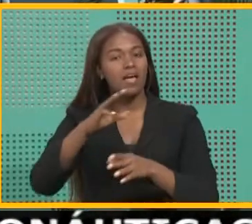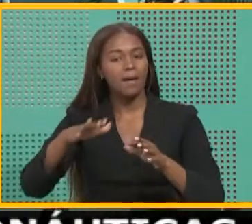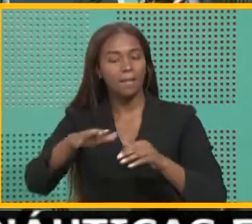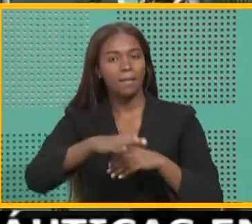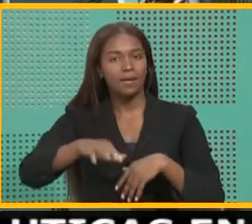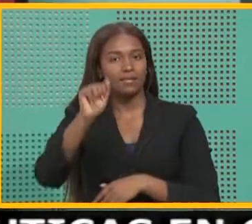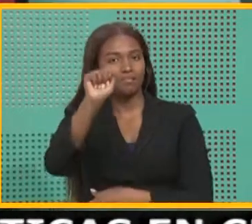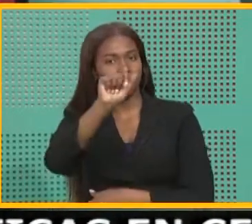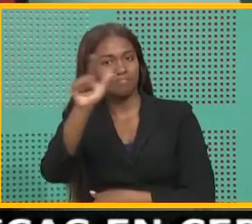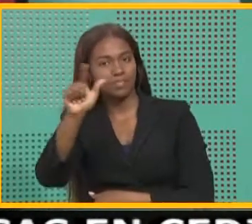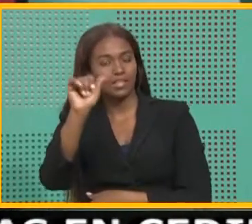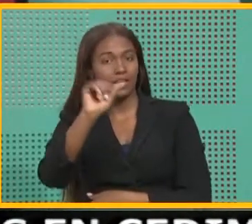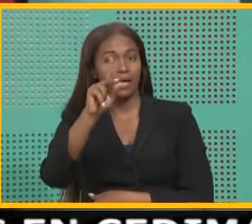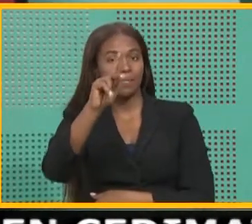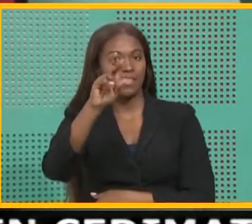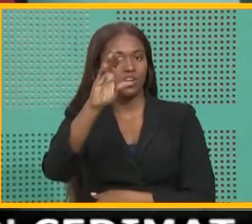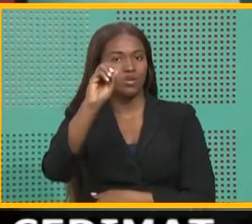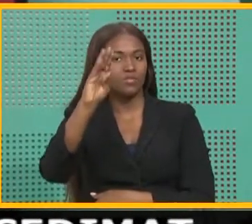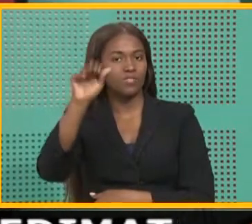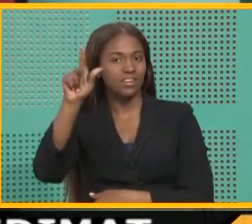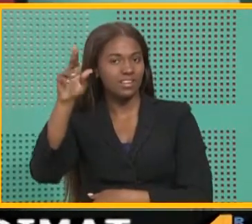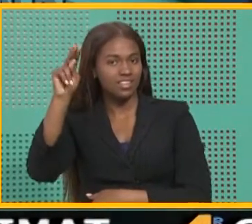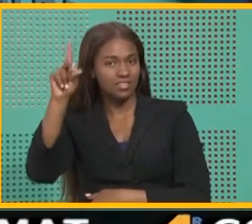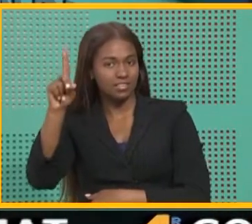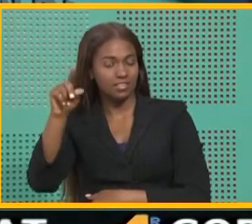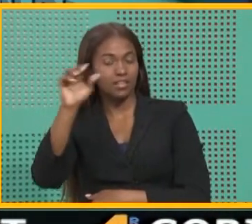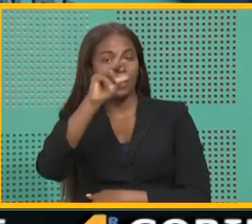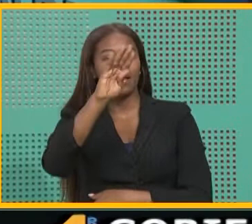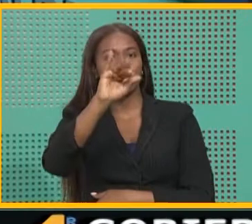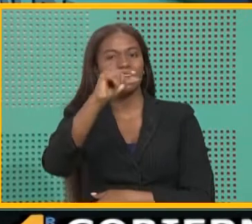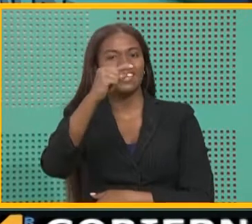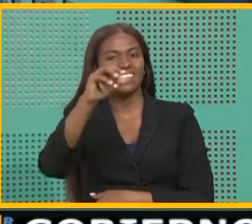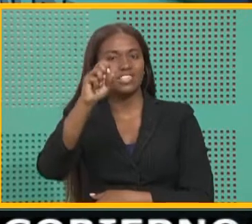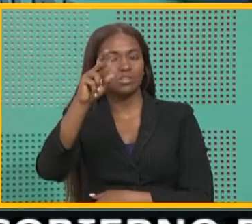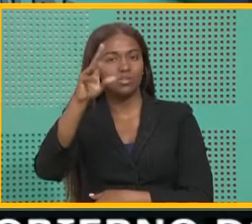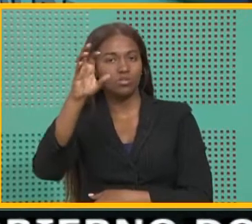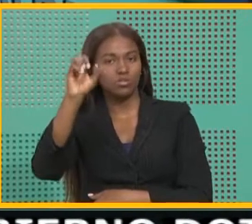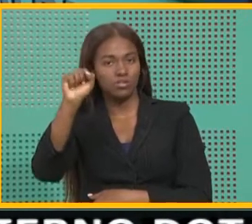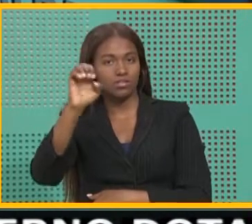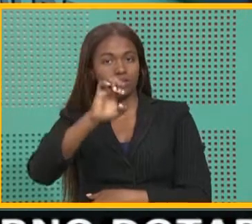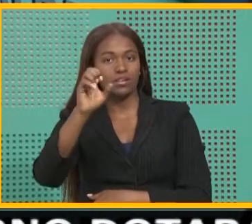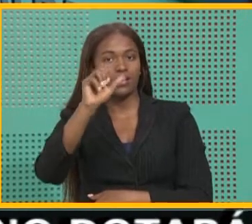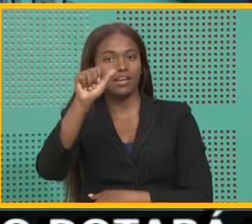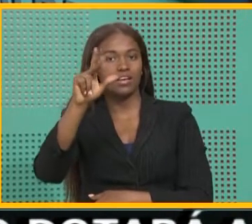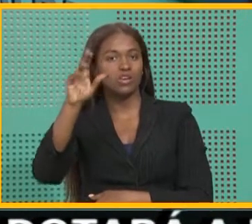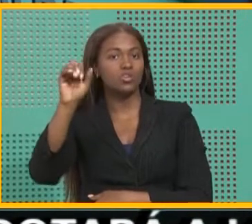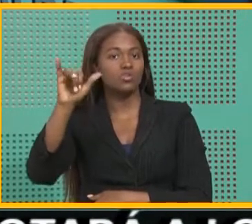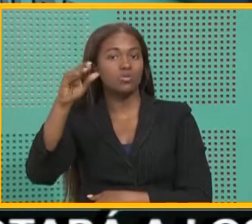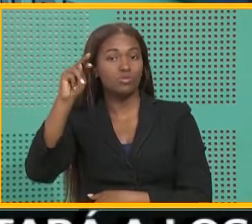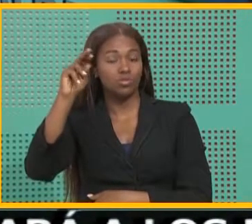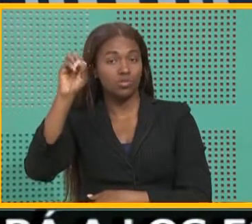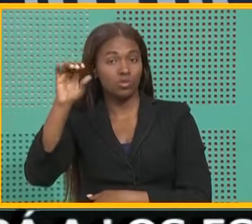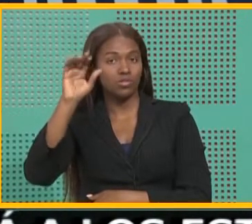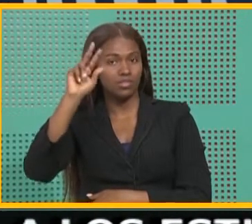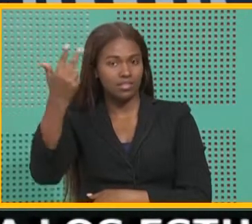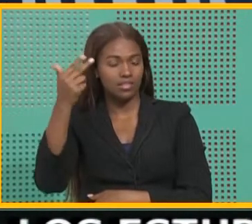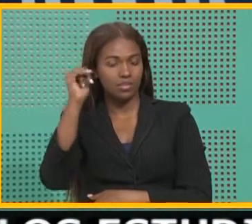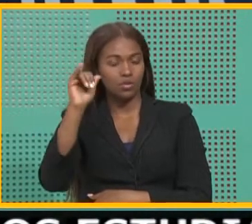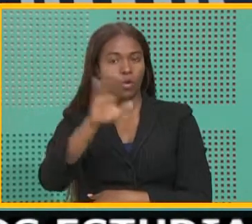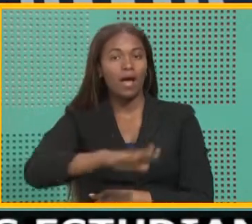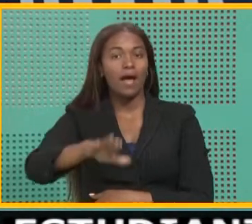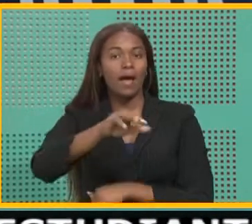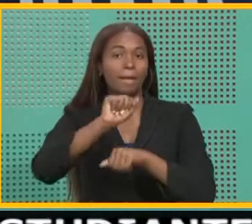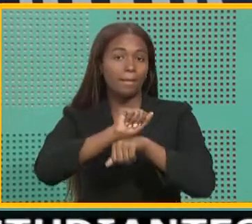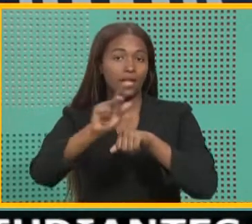municipios Los Alcarrizos y Pedro Brán, en Los Girasoles y Arroyo Hondo III del Distrito Nacional y en el Distrito Municipal